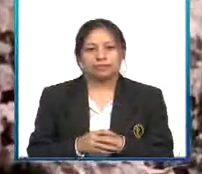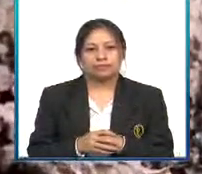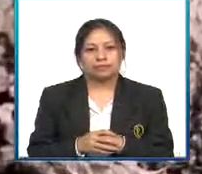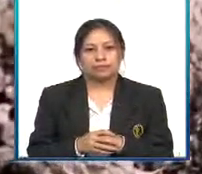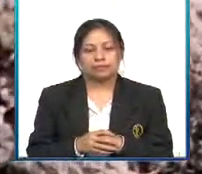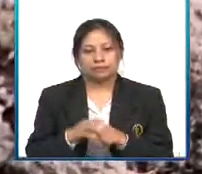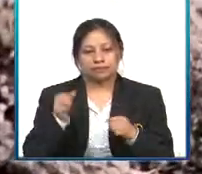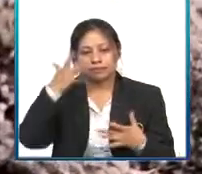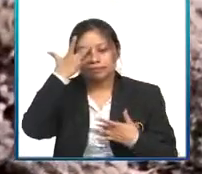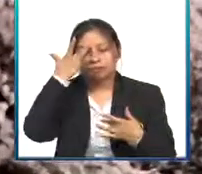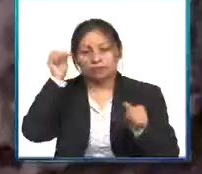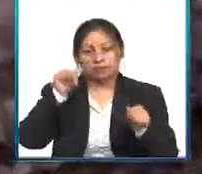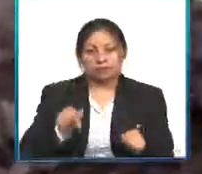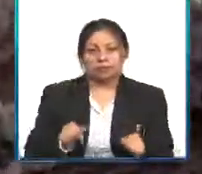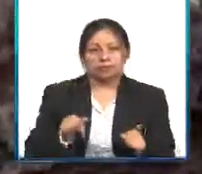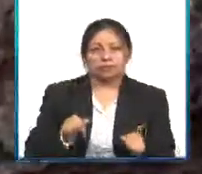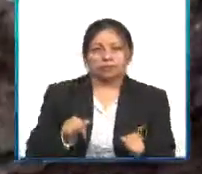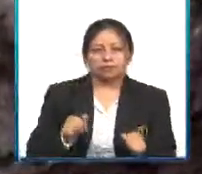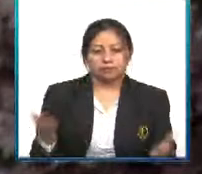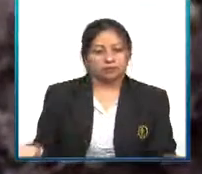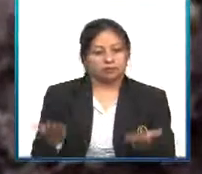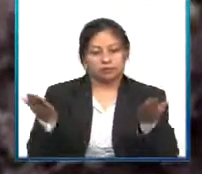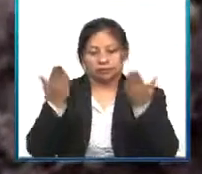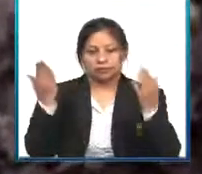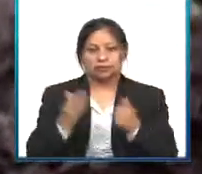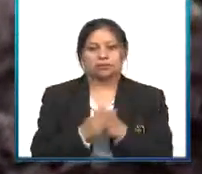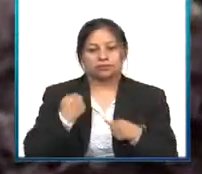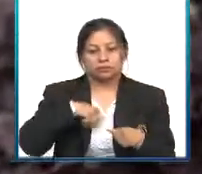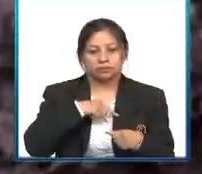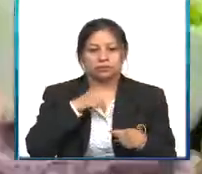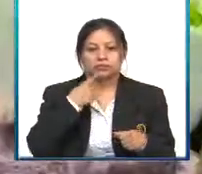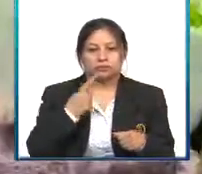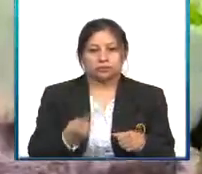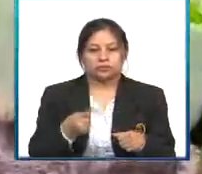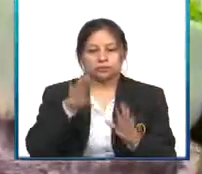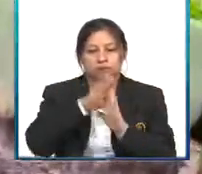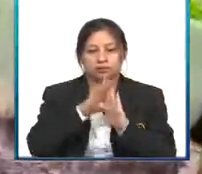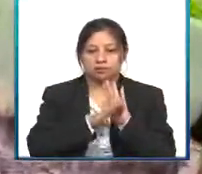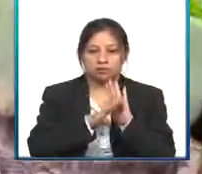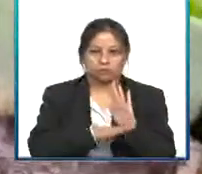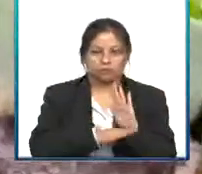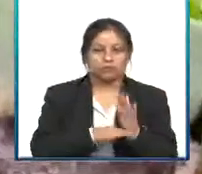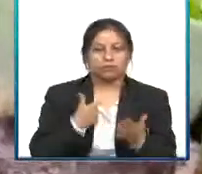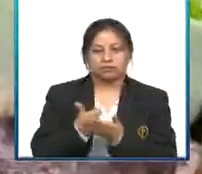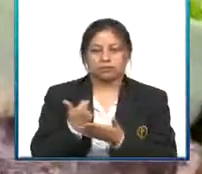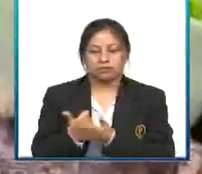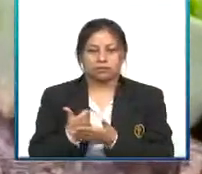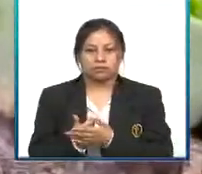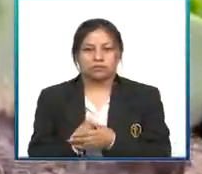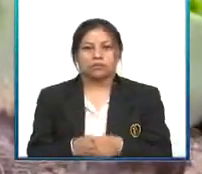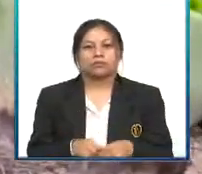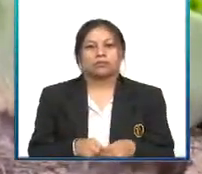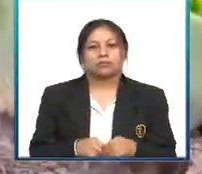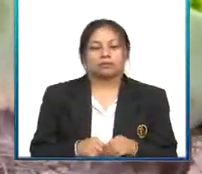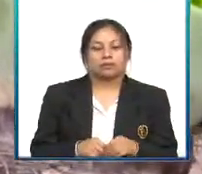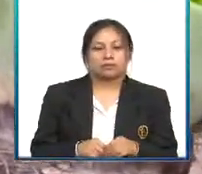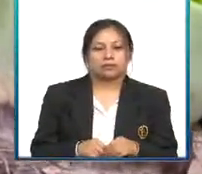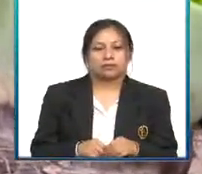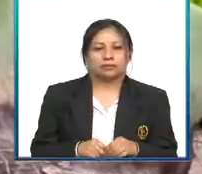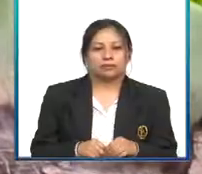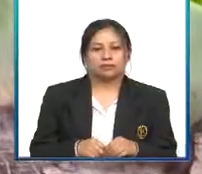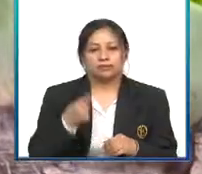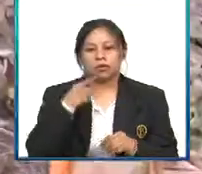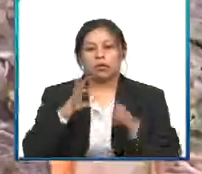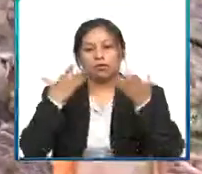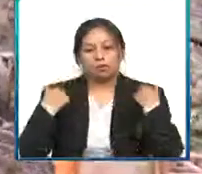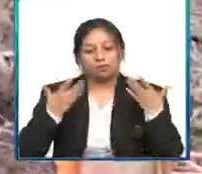si está la enfermedad aquí en nuestras producciones, nosotros tenemos bajas economías, como es el bajo